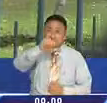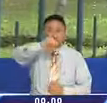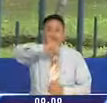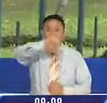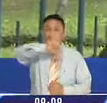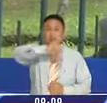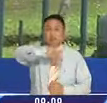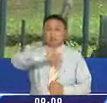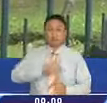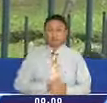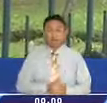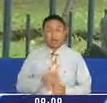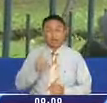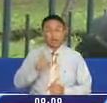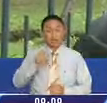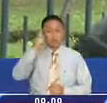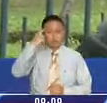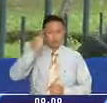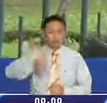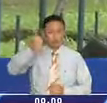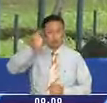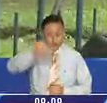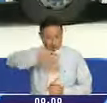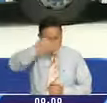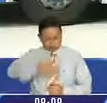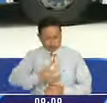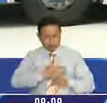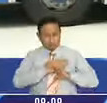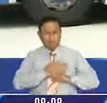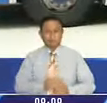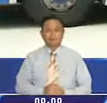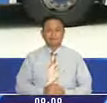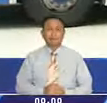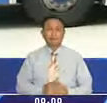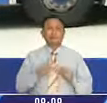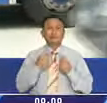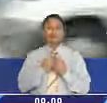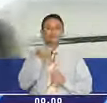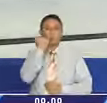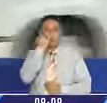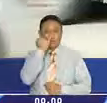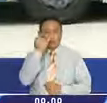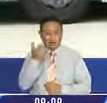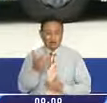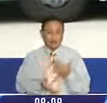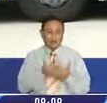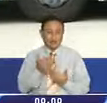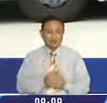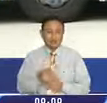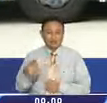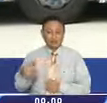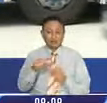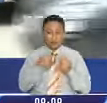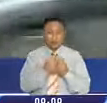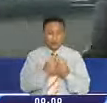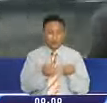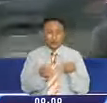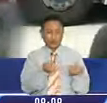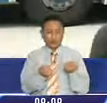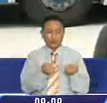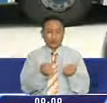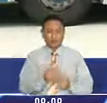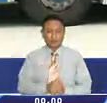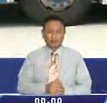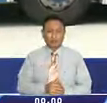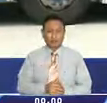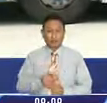tiene que actuar exactamente con firmeza. La gente indígena también se deja manipular por los partidos políticos. Y otros son los